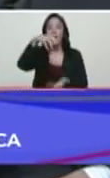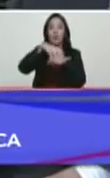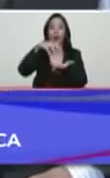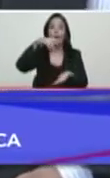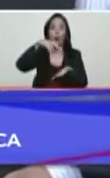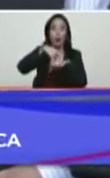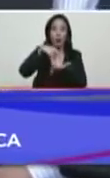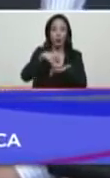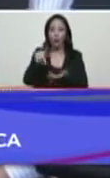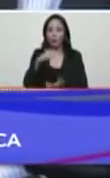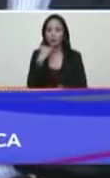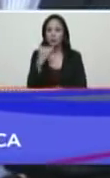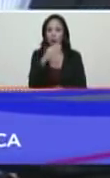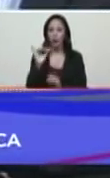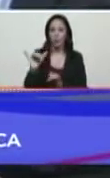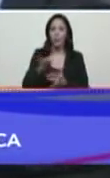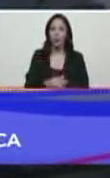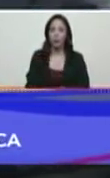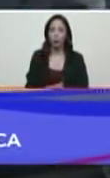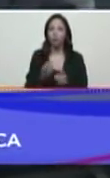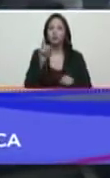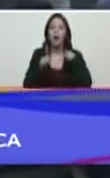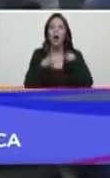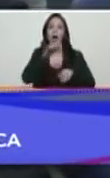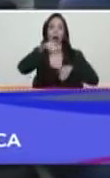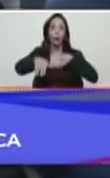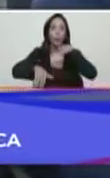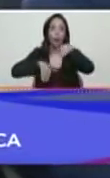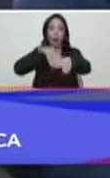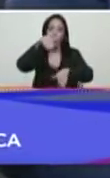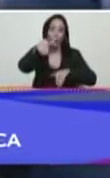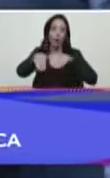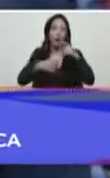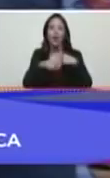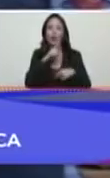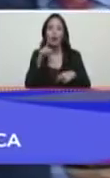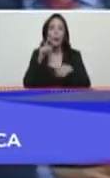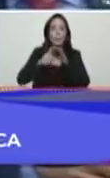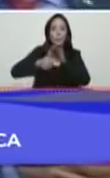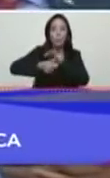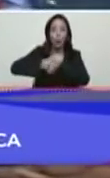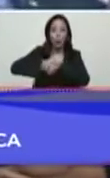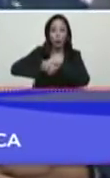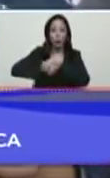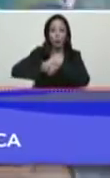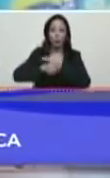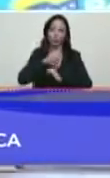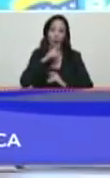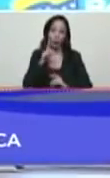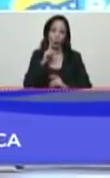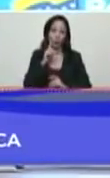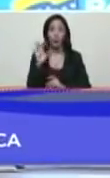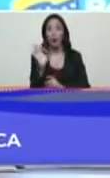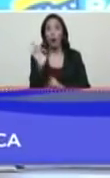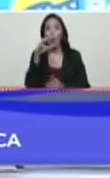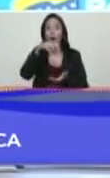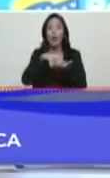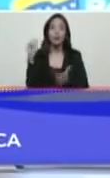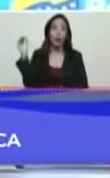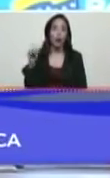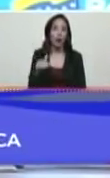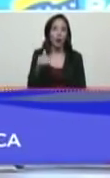mismo, a Morrocoy, o pueden ir al estado Aragua, a